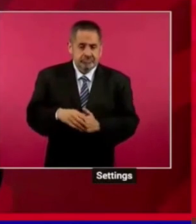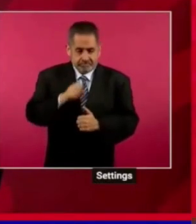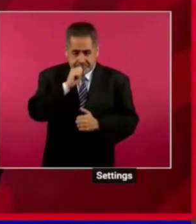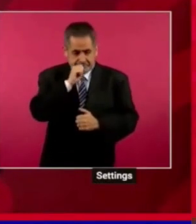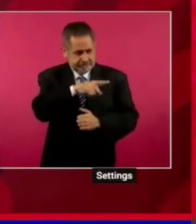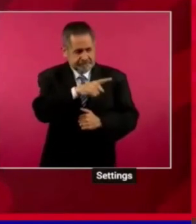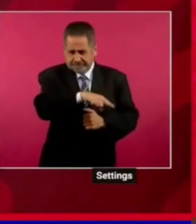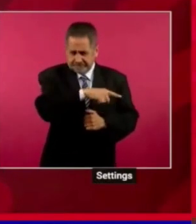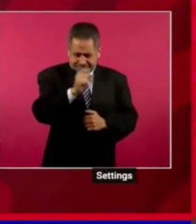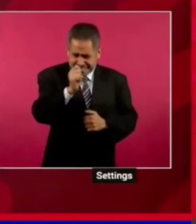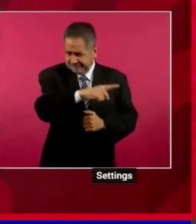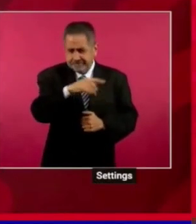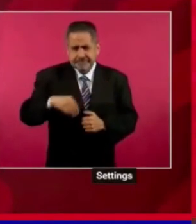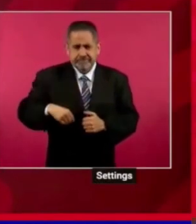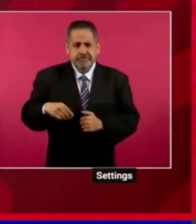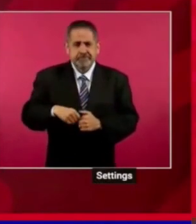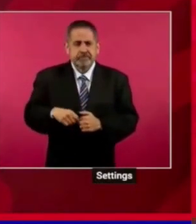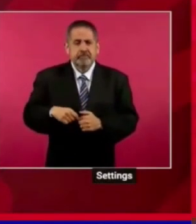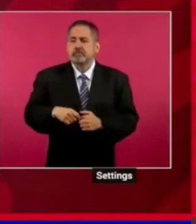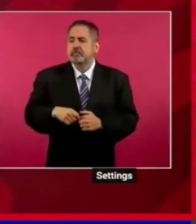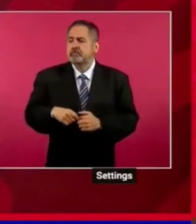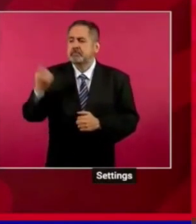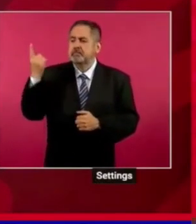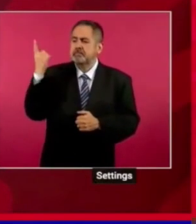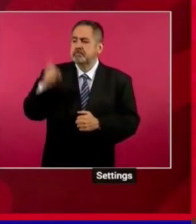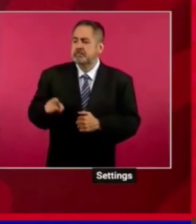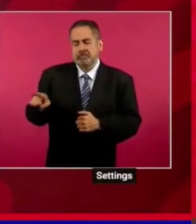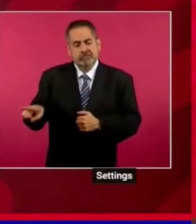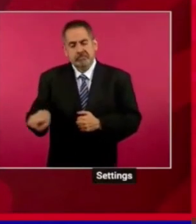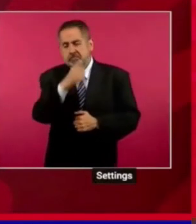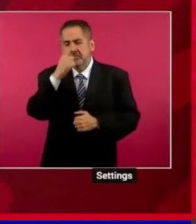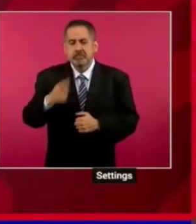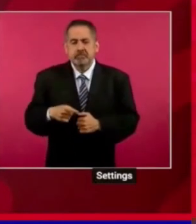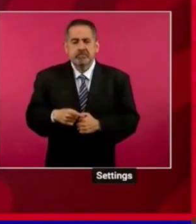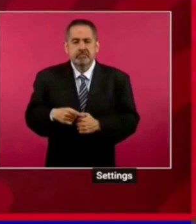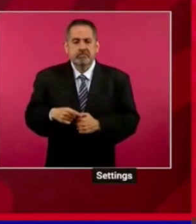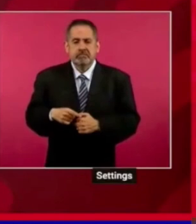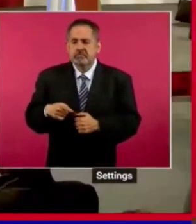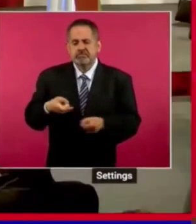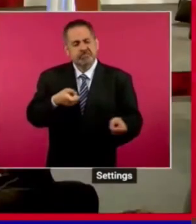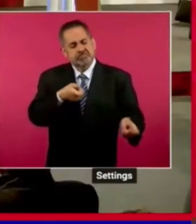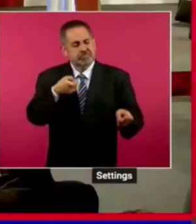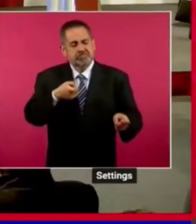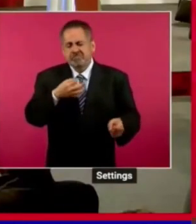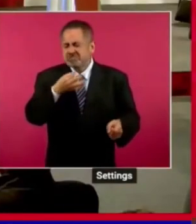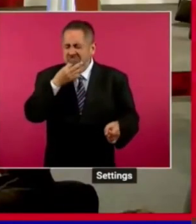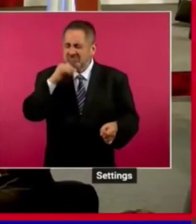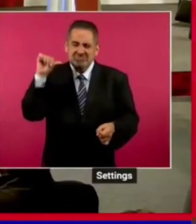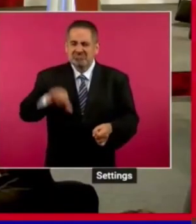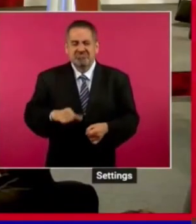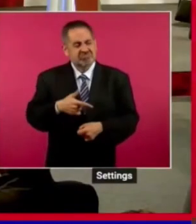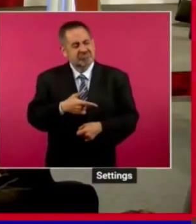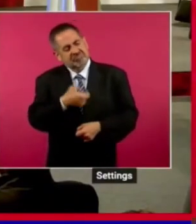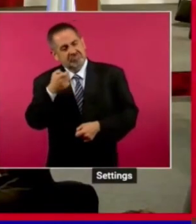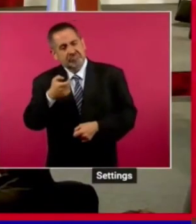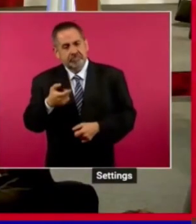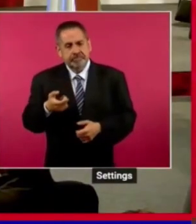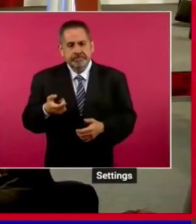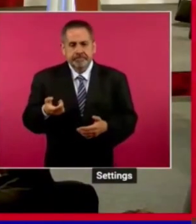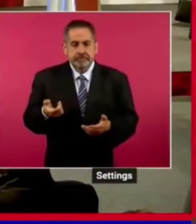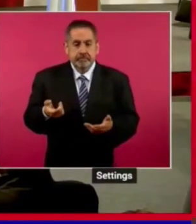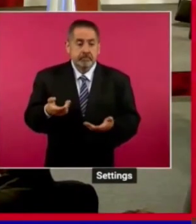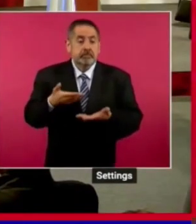Ellos eran los que daban la orden del mátalos en caliente. Y